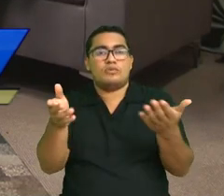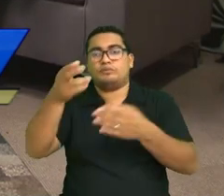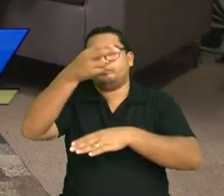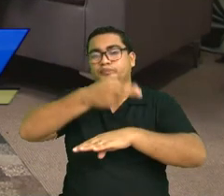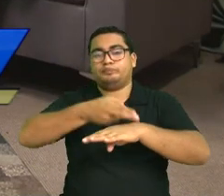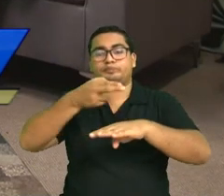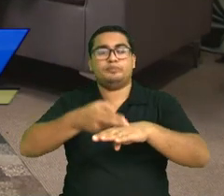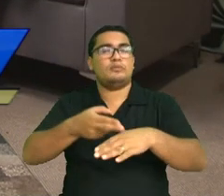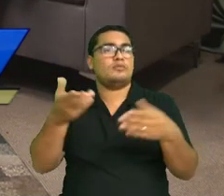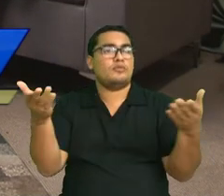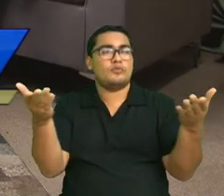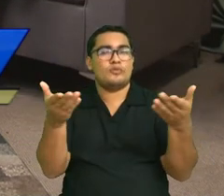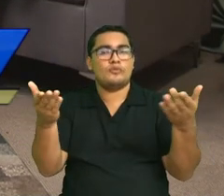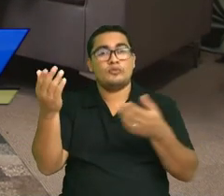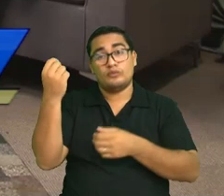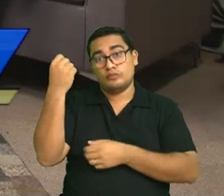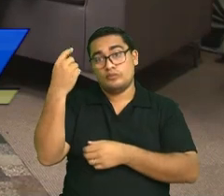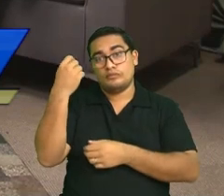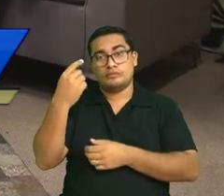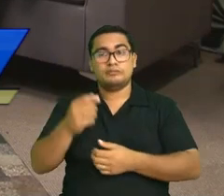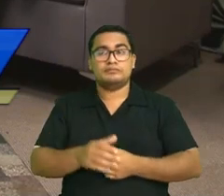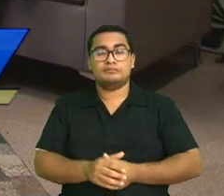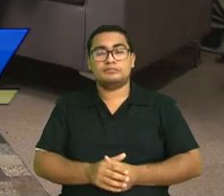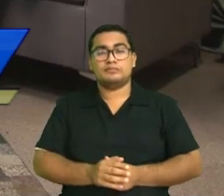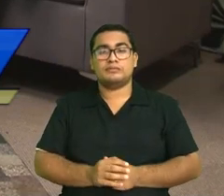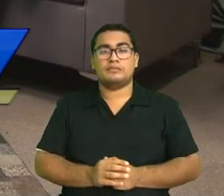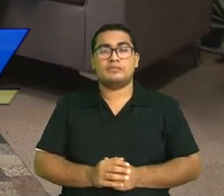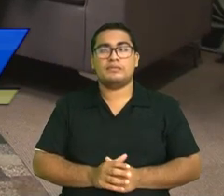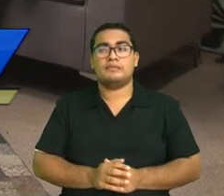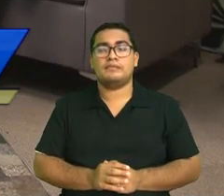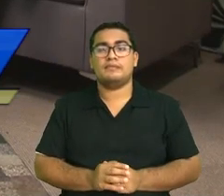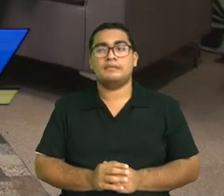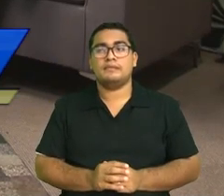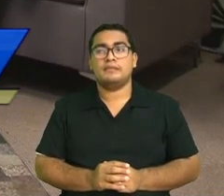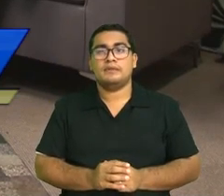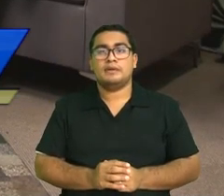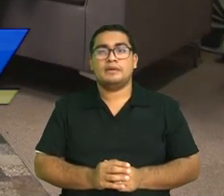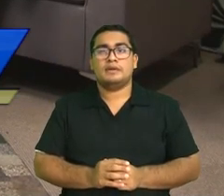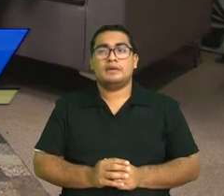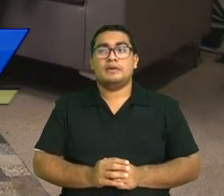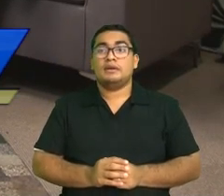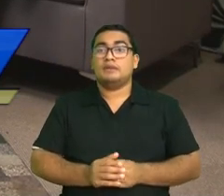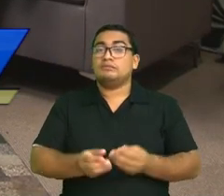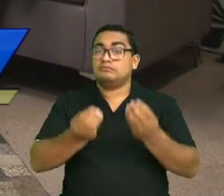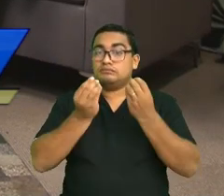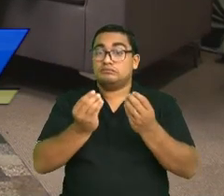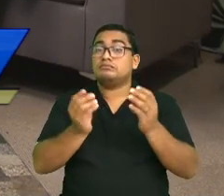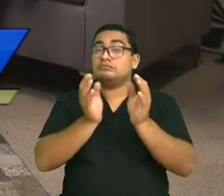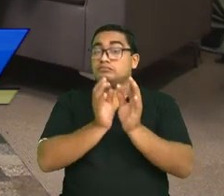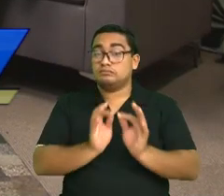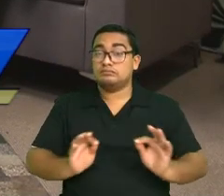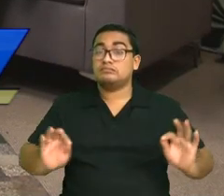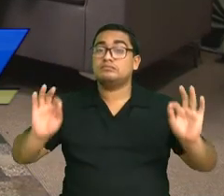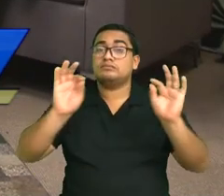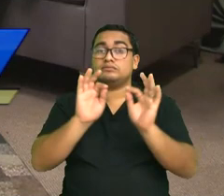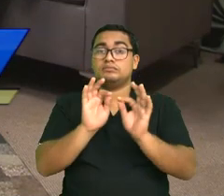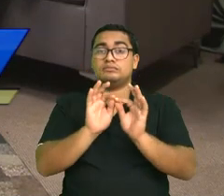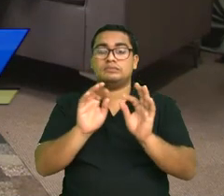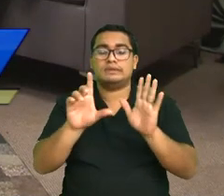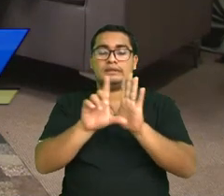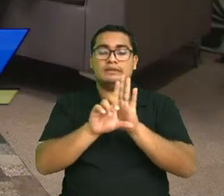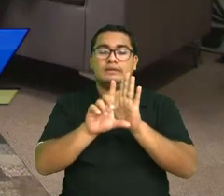¿Cómo entendemos estos avances, compañera? Sí, es muy importante el marco jurídico, porque